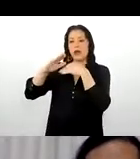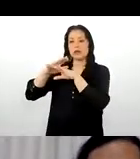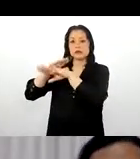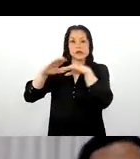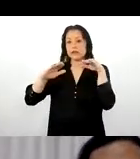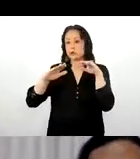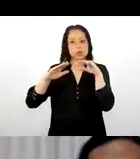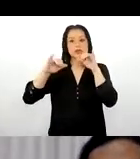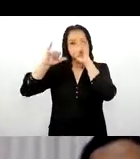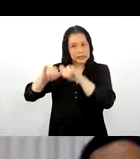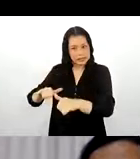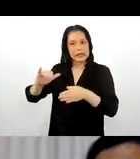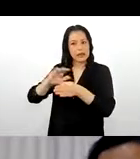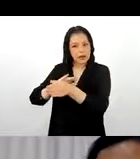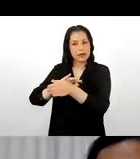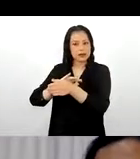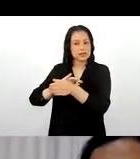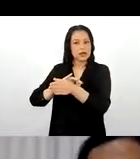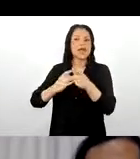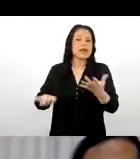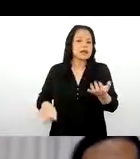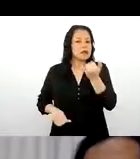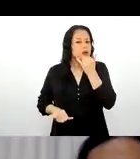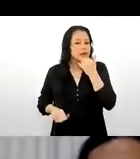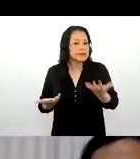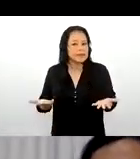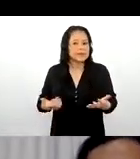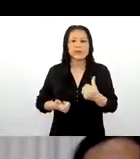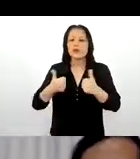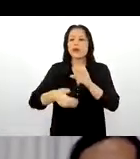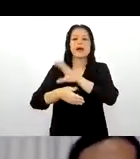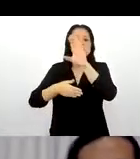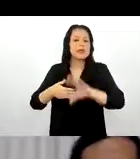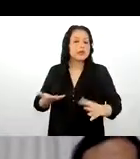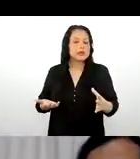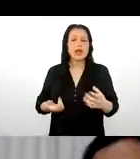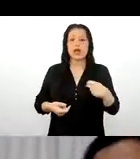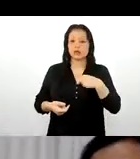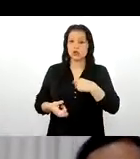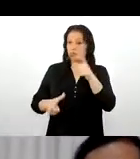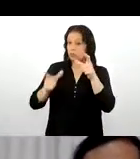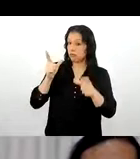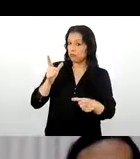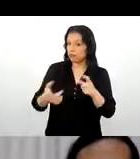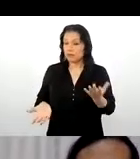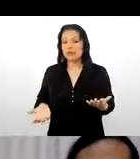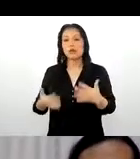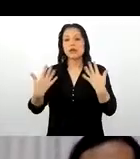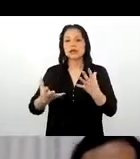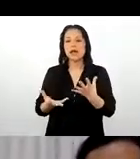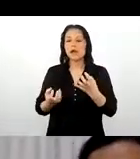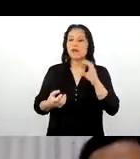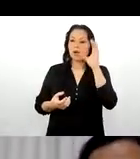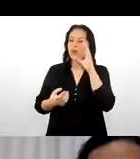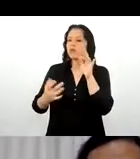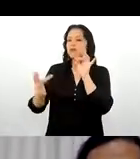de nuestras viviendas, de nuestras casas. Y eso pues llevó a que nosotros como seres humanos desde ya buscamos